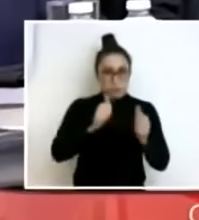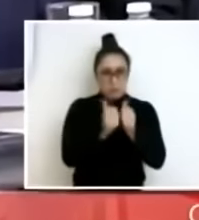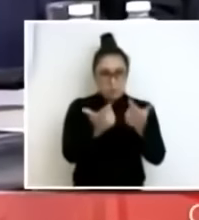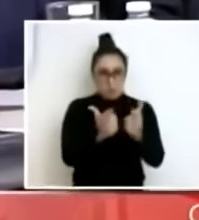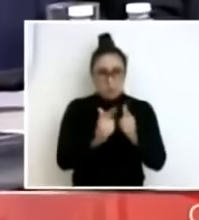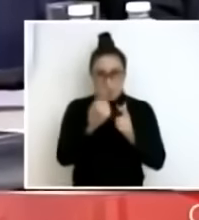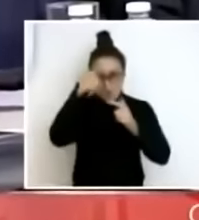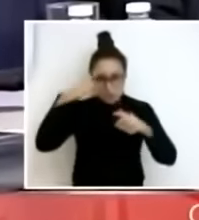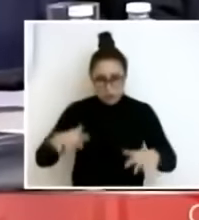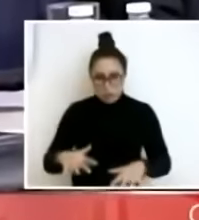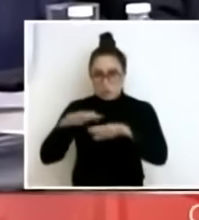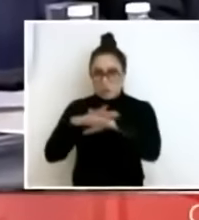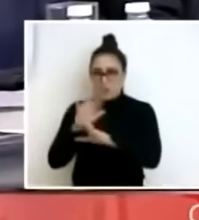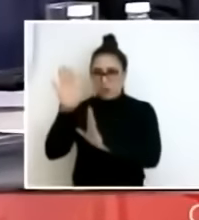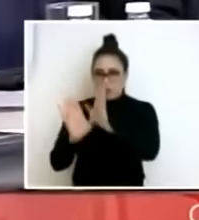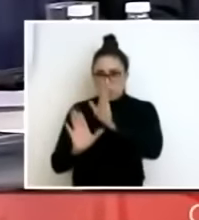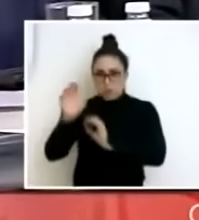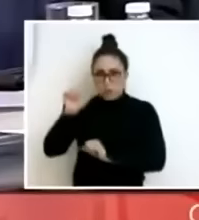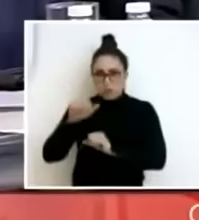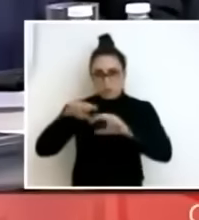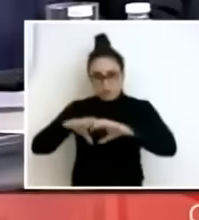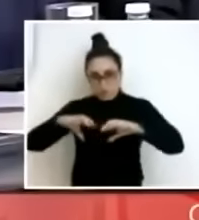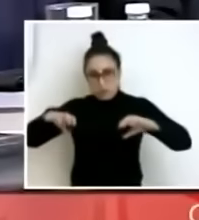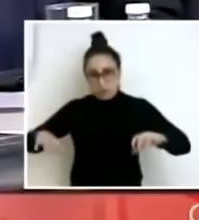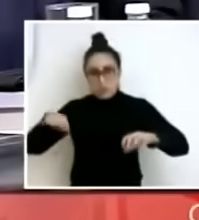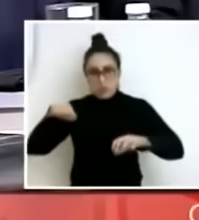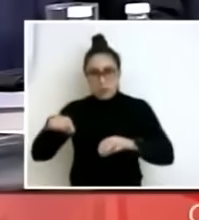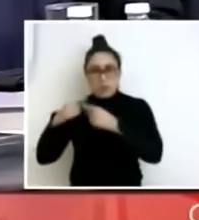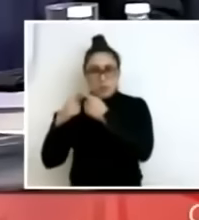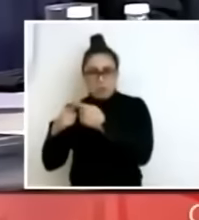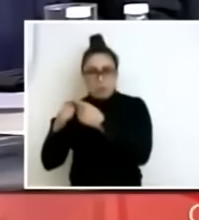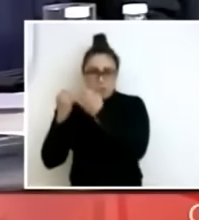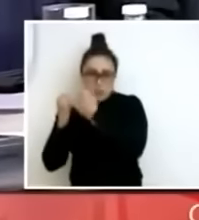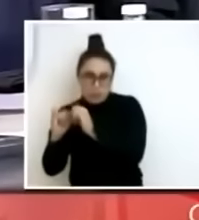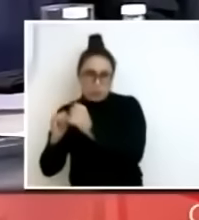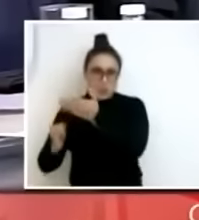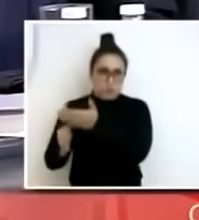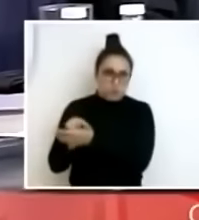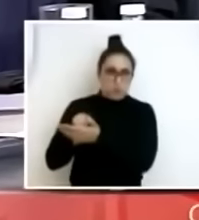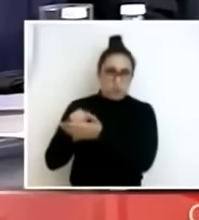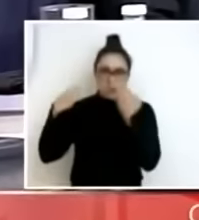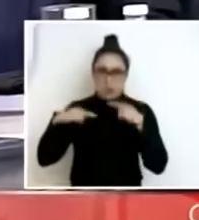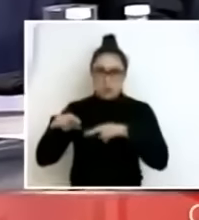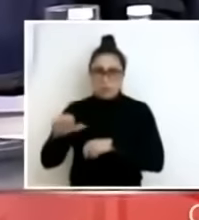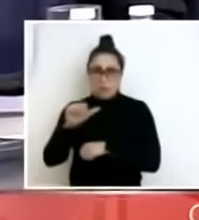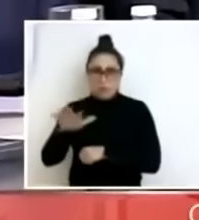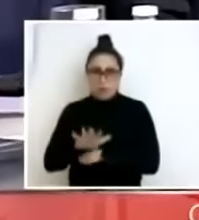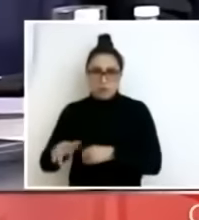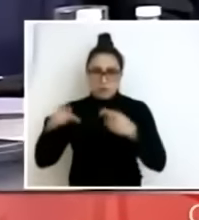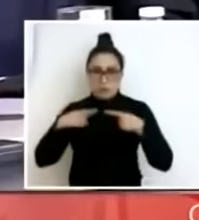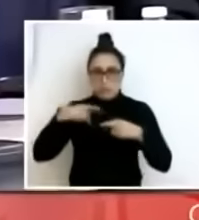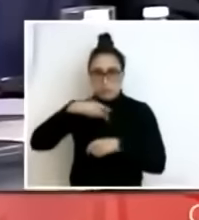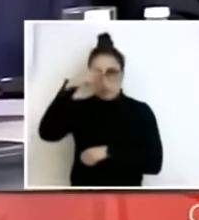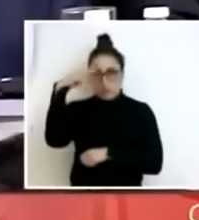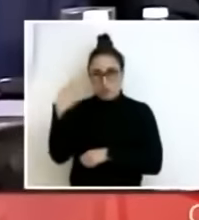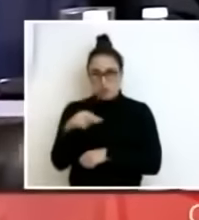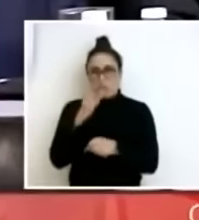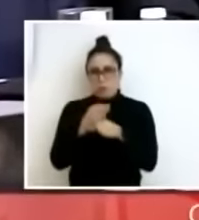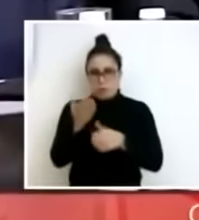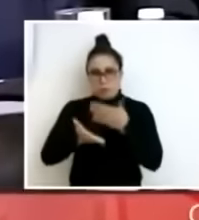Constitución que ejerce una función soberana En nombre del pueblo de México para adicionar y